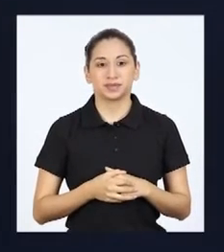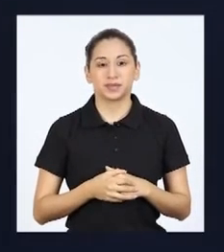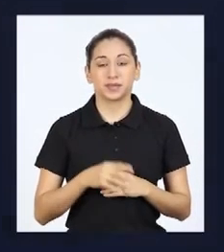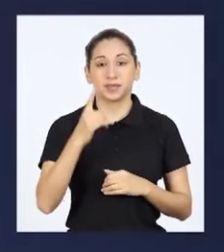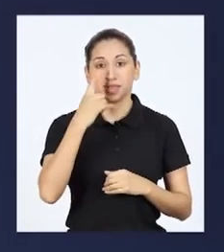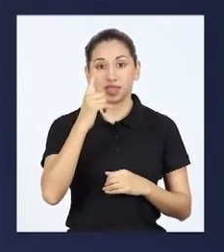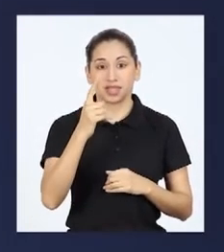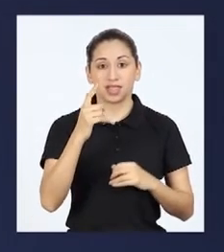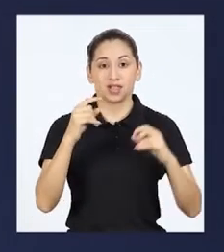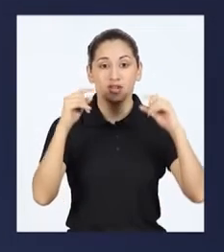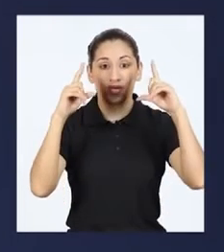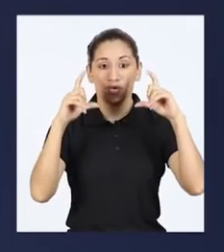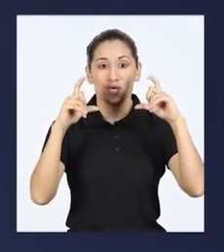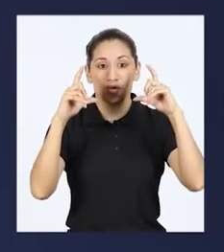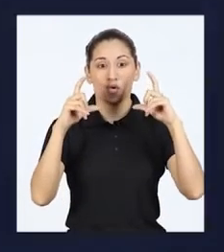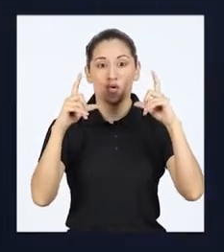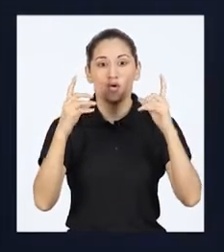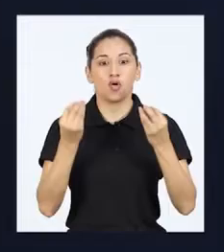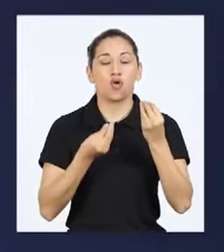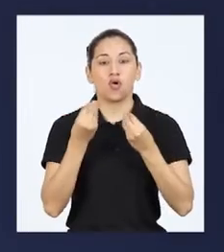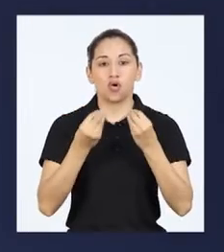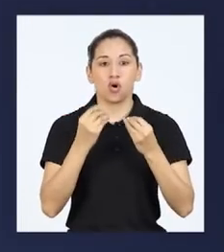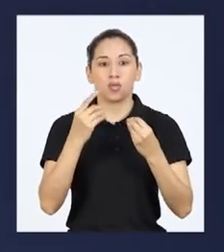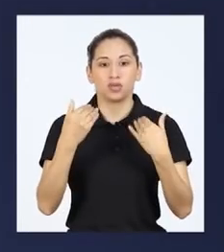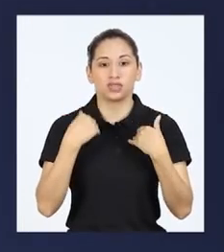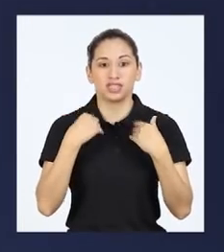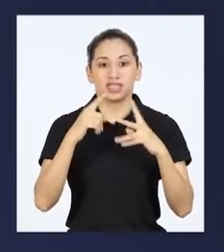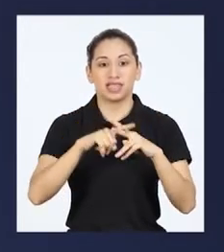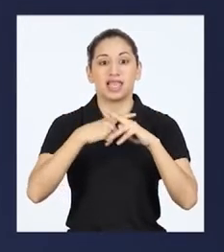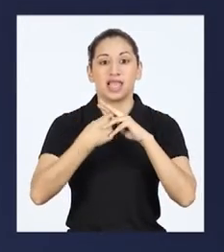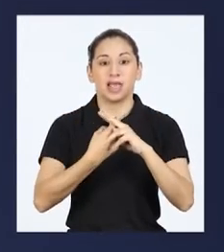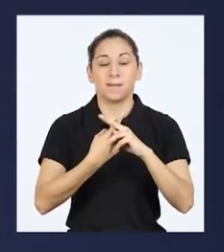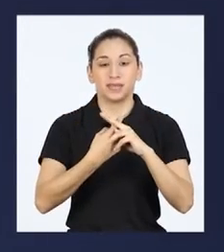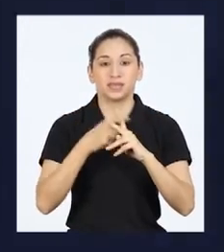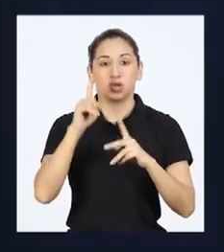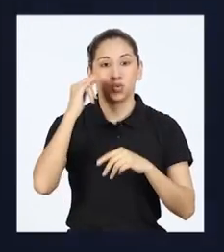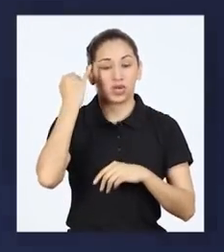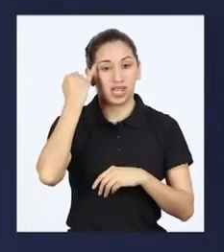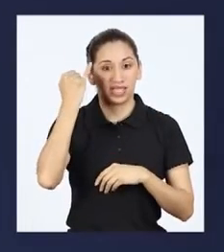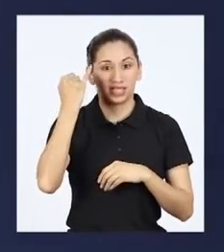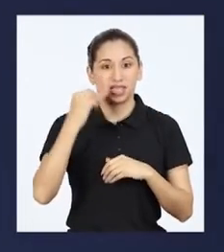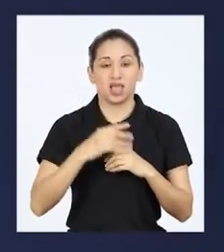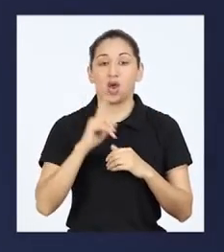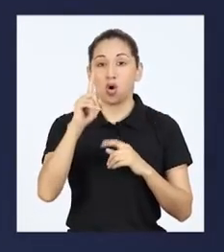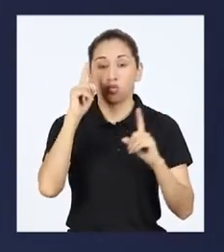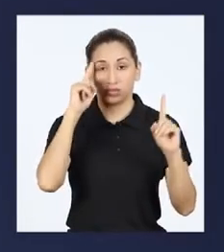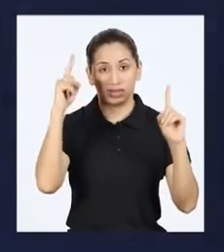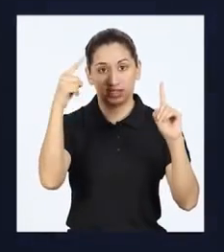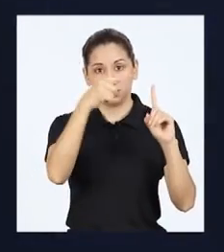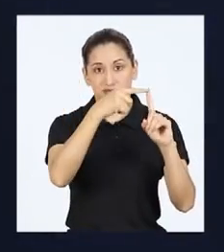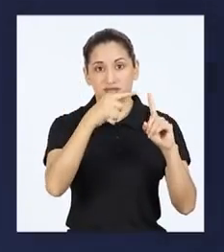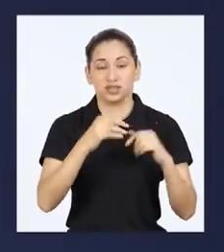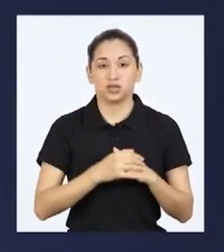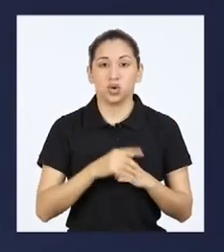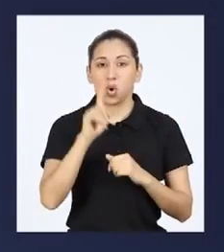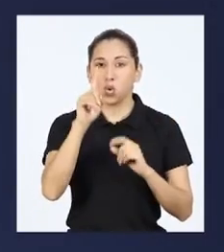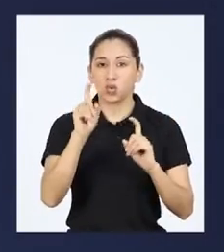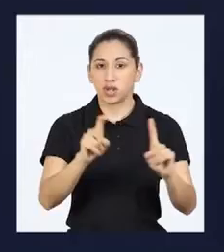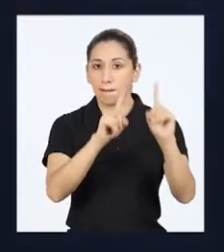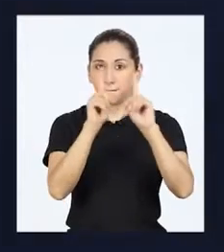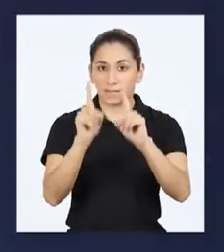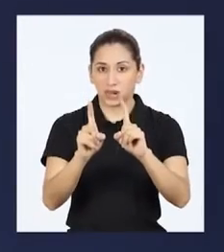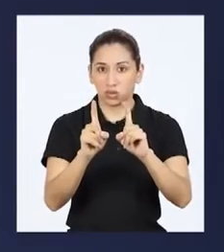Ajustar el foco creativo. Debemos partir de un reto creativo, un desafío. Una